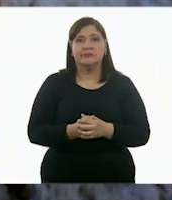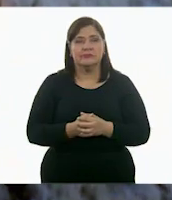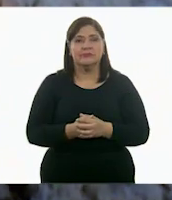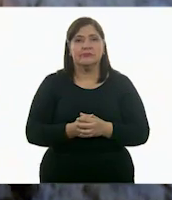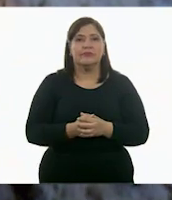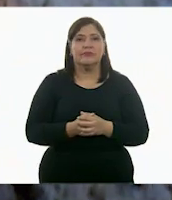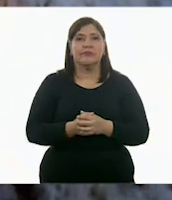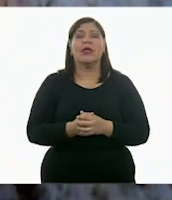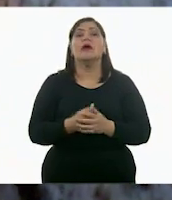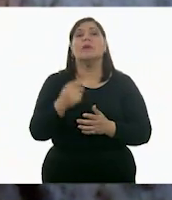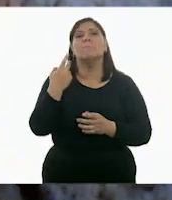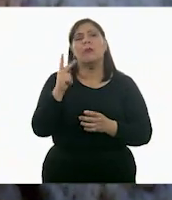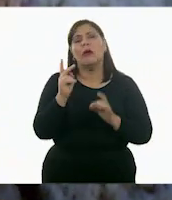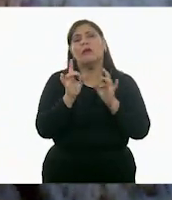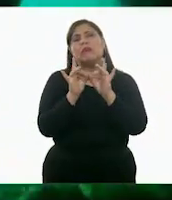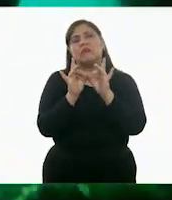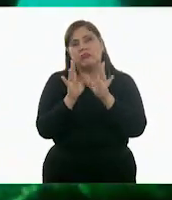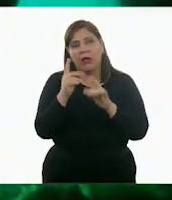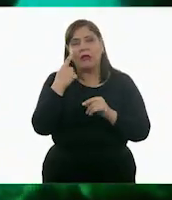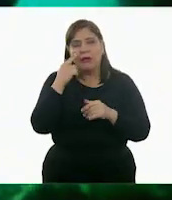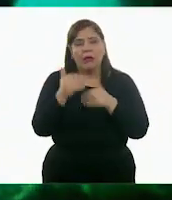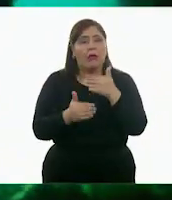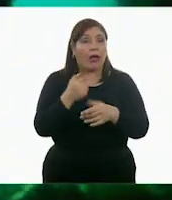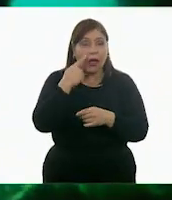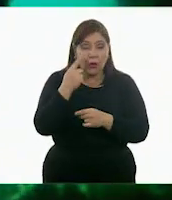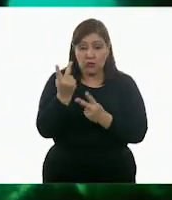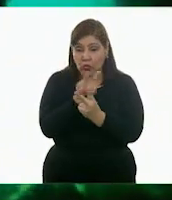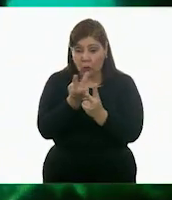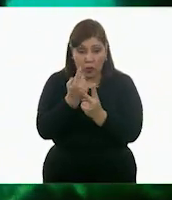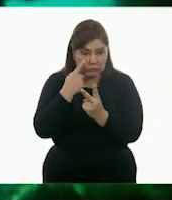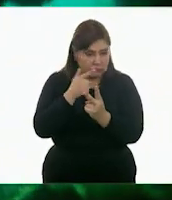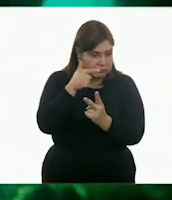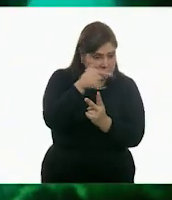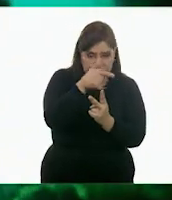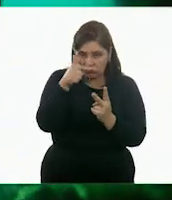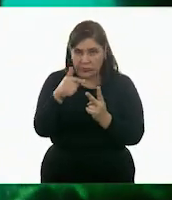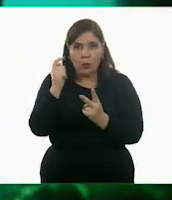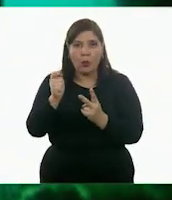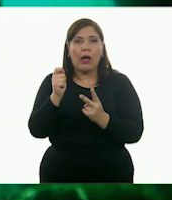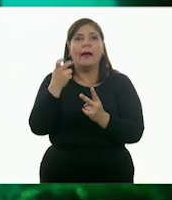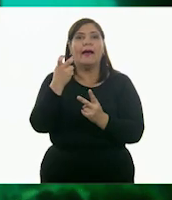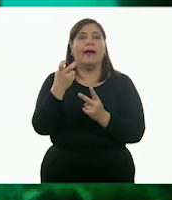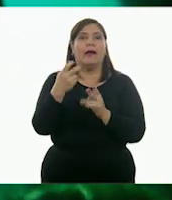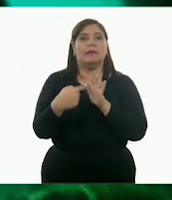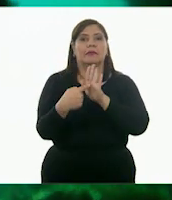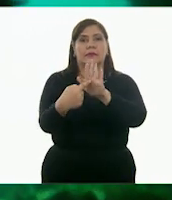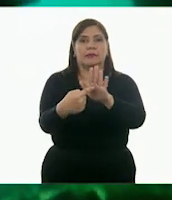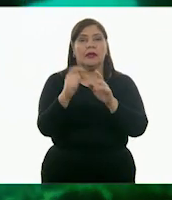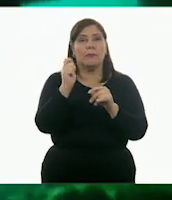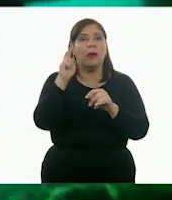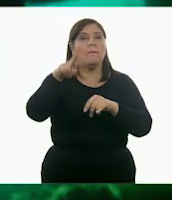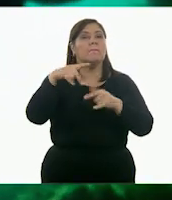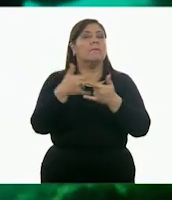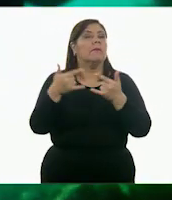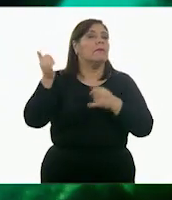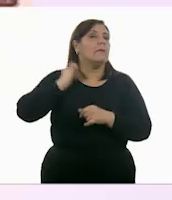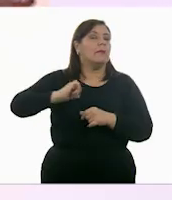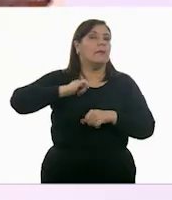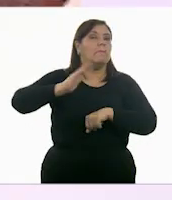Sin duda, ambos descubrimientos representan la referencia más antigua de la historia antropológica del